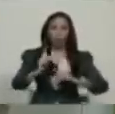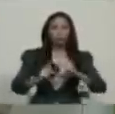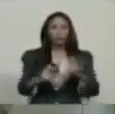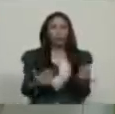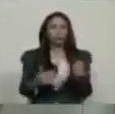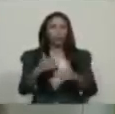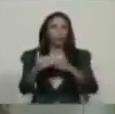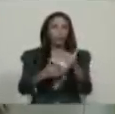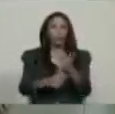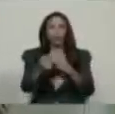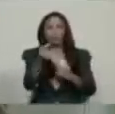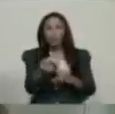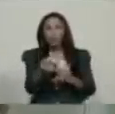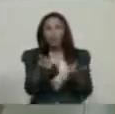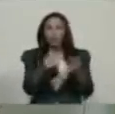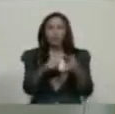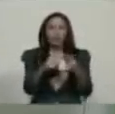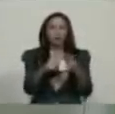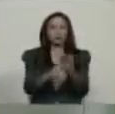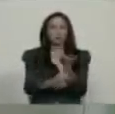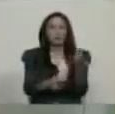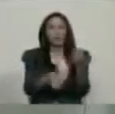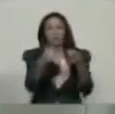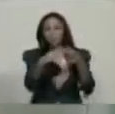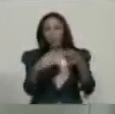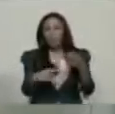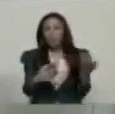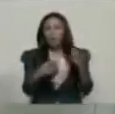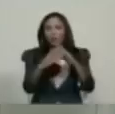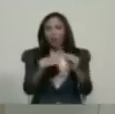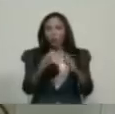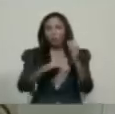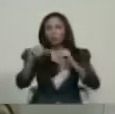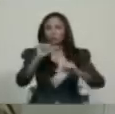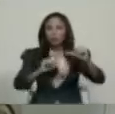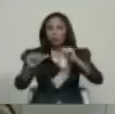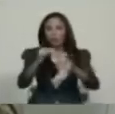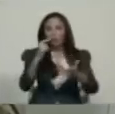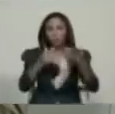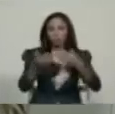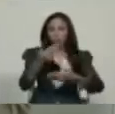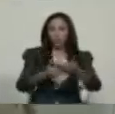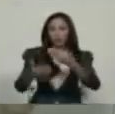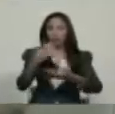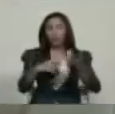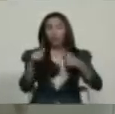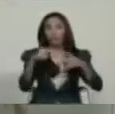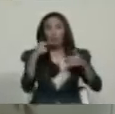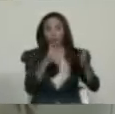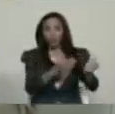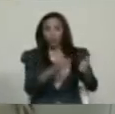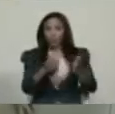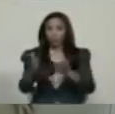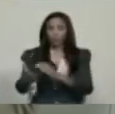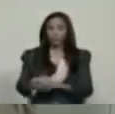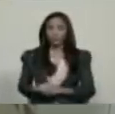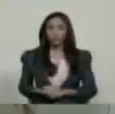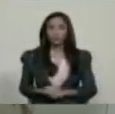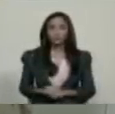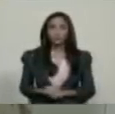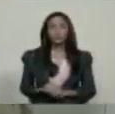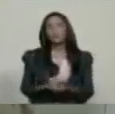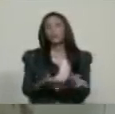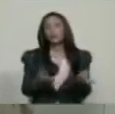ver con la semilla, tienen que ver con los agroinsumos, tienen que ver con el sustrato y tienen que ver con la mecanización. En el caso particular de la